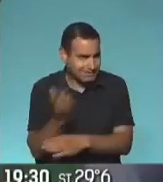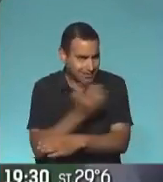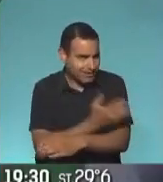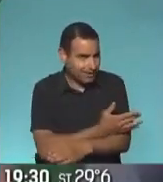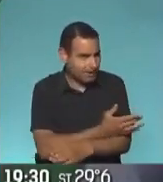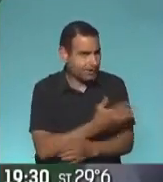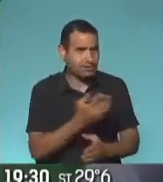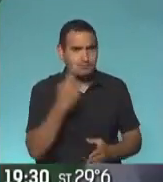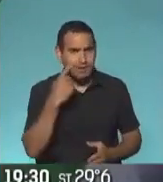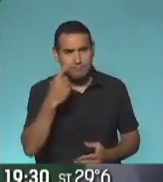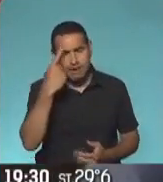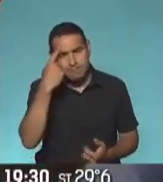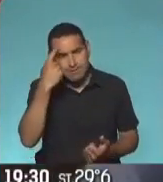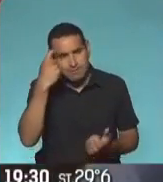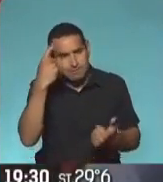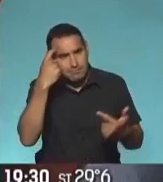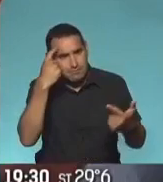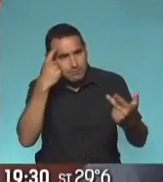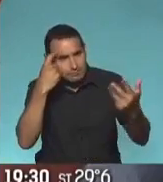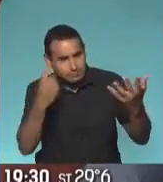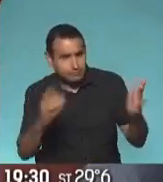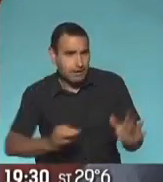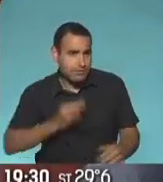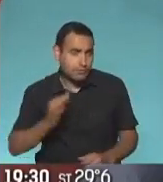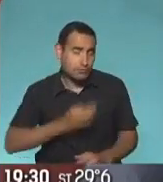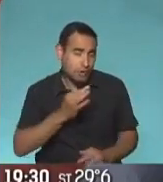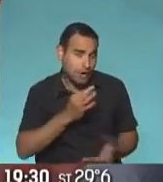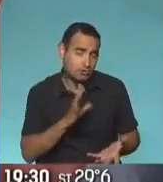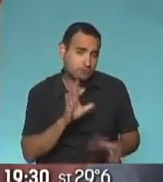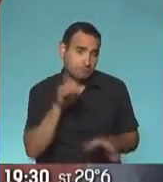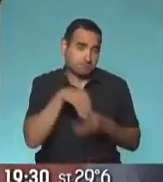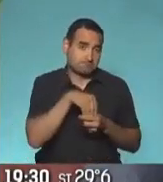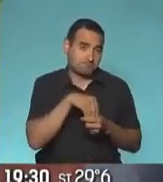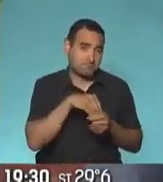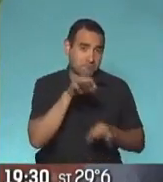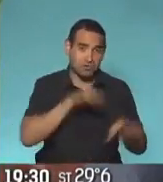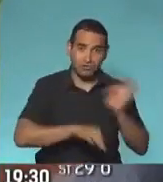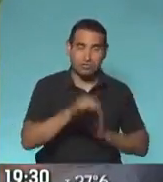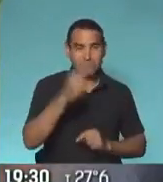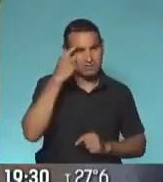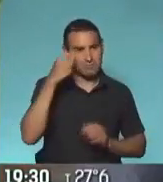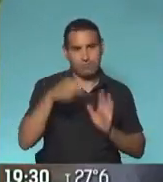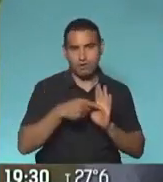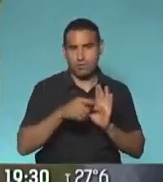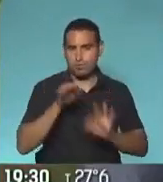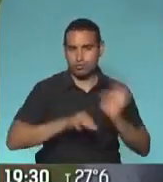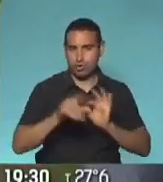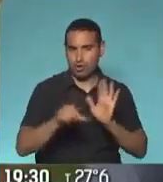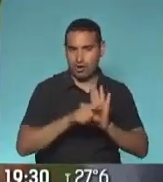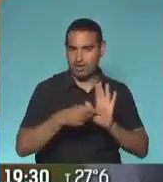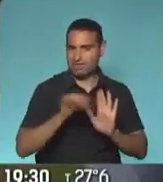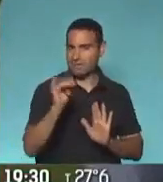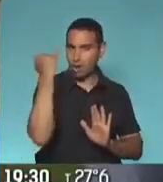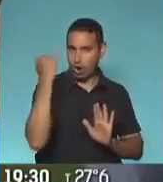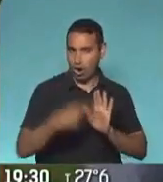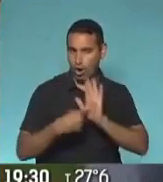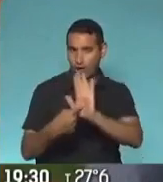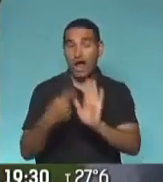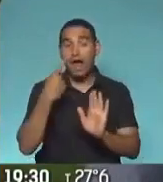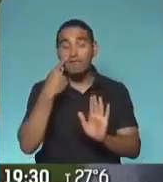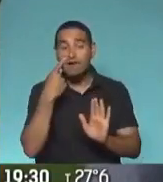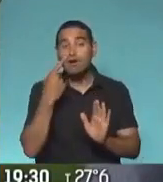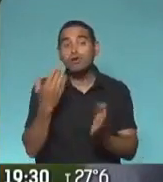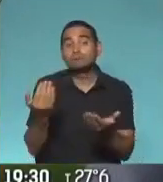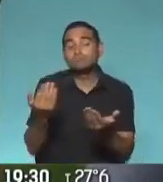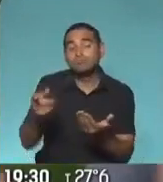incorporando todos los aprendizajes de todos estos años y por supuesto consideramos que es el mejor proyecto de ley. Quisiéramos conocer cuál es